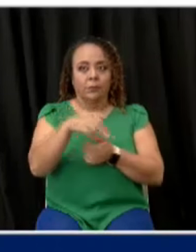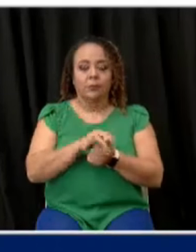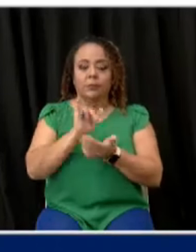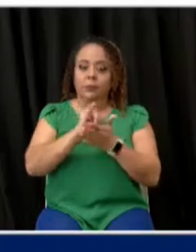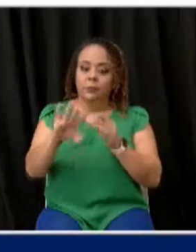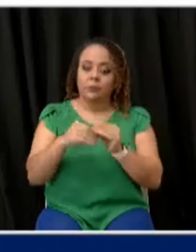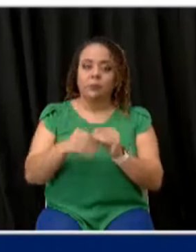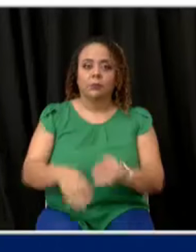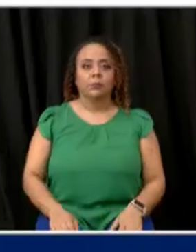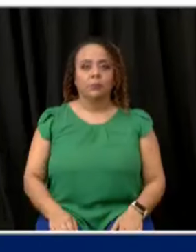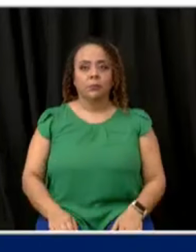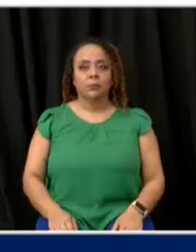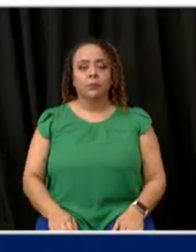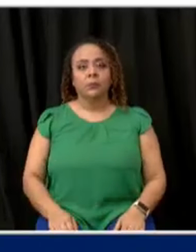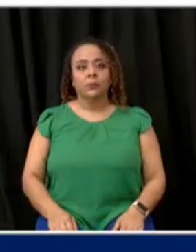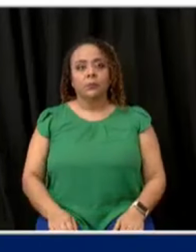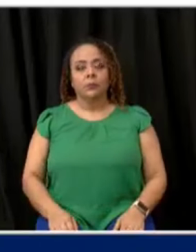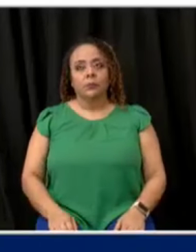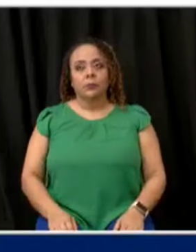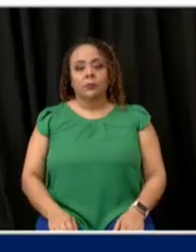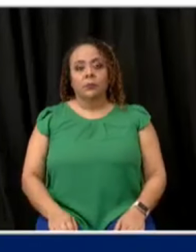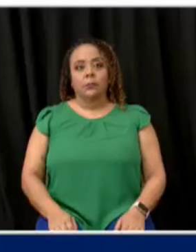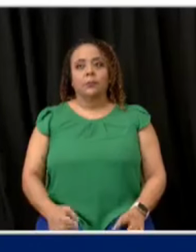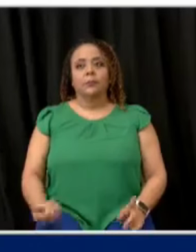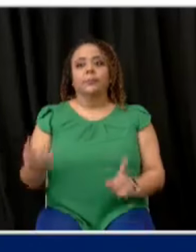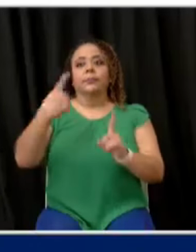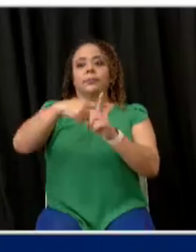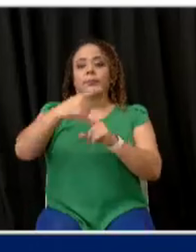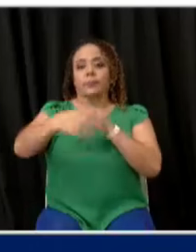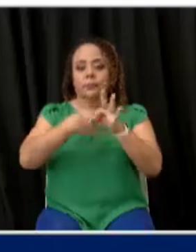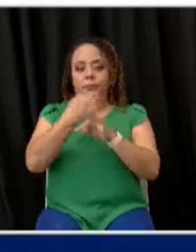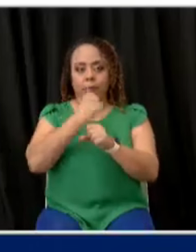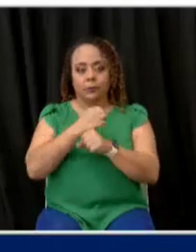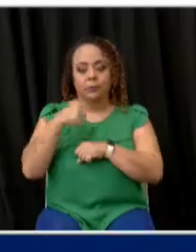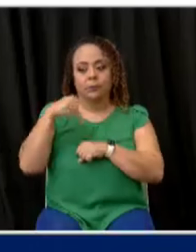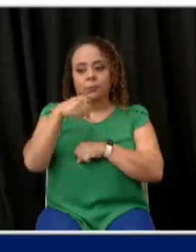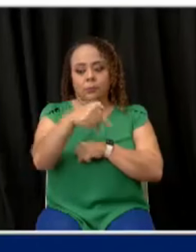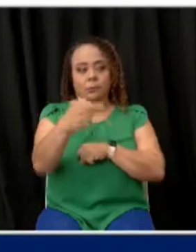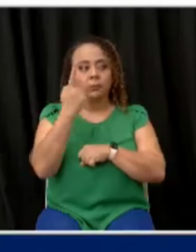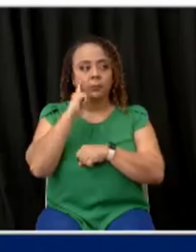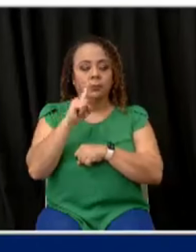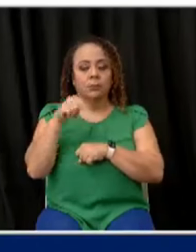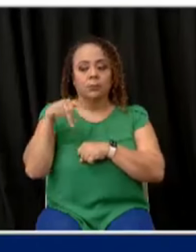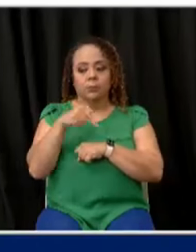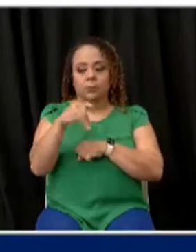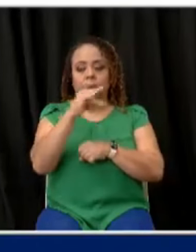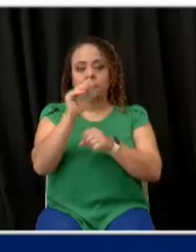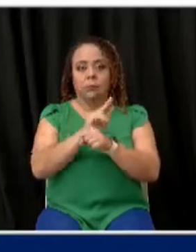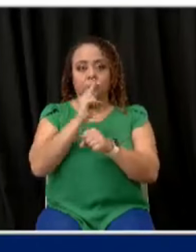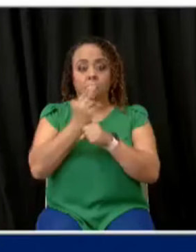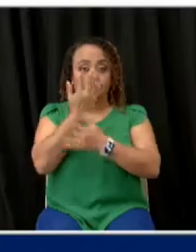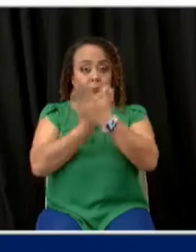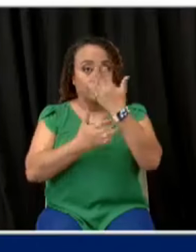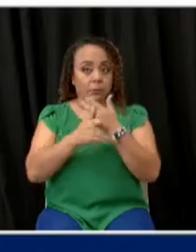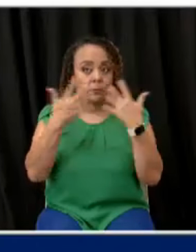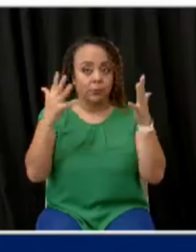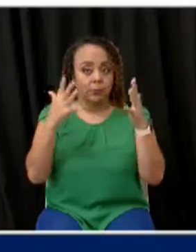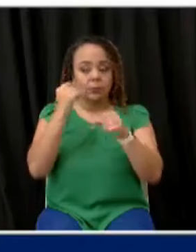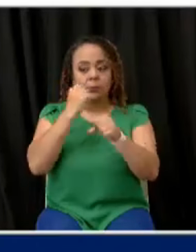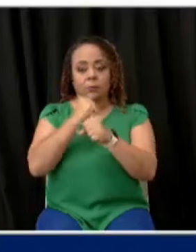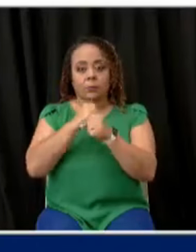suma. Más el tipo de trabajo, si esa persona trabaja caminando con los 2 pies y usando las 2 manos, o